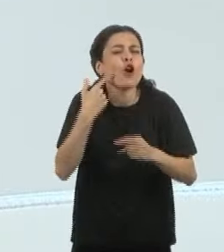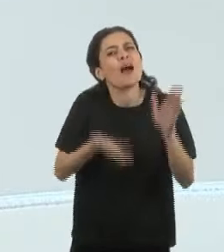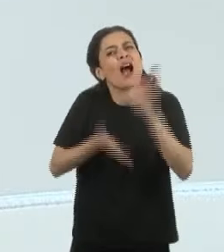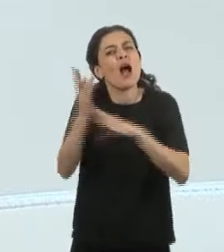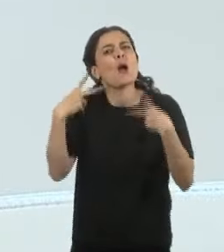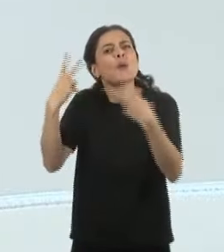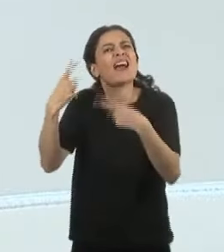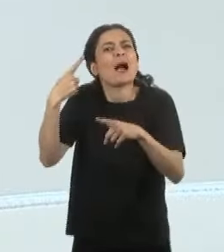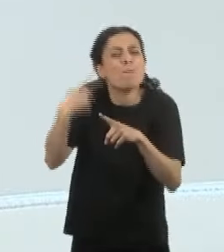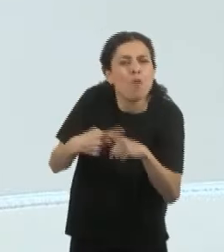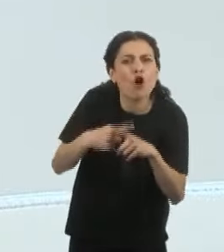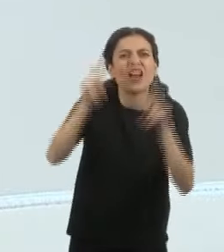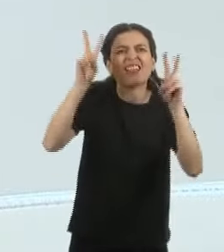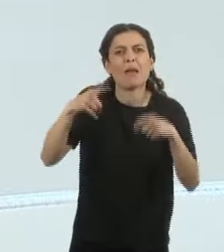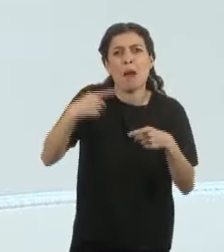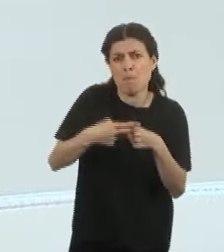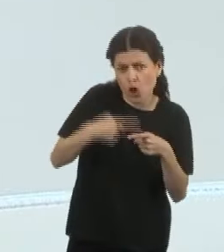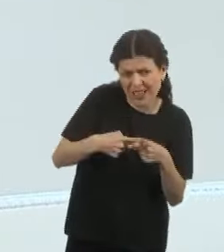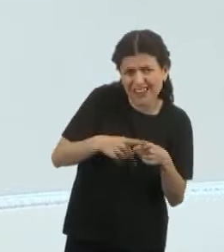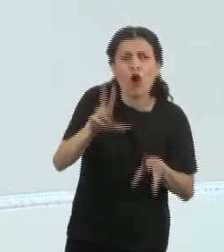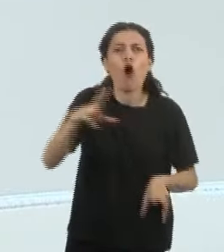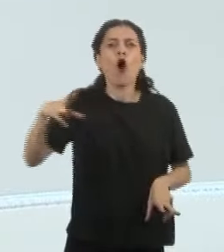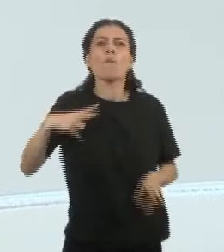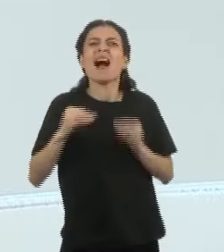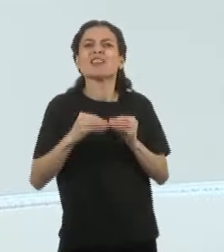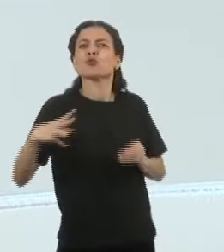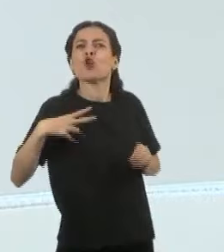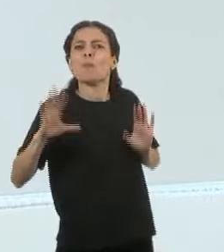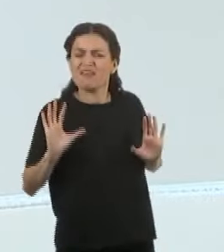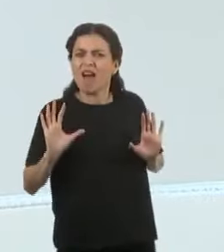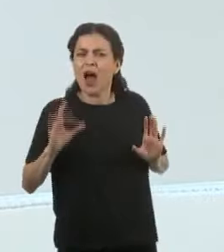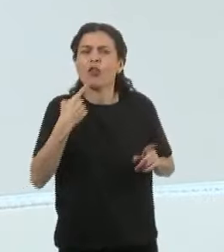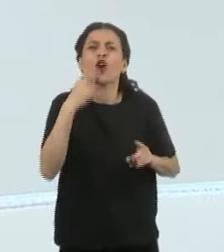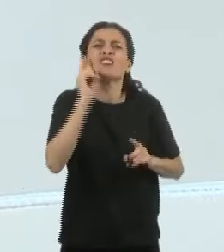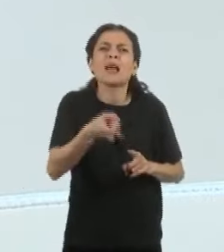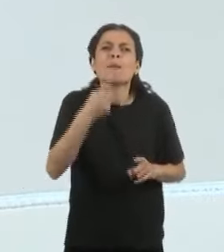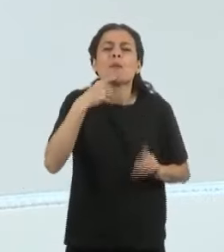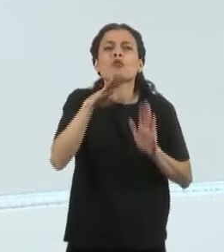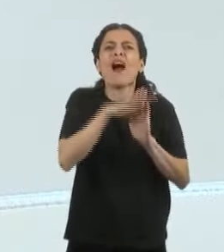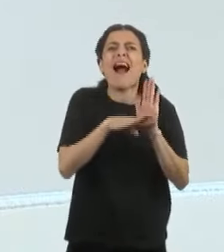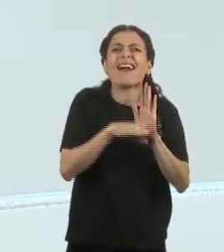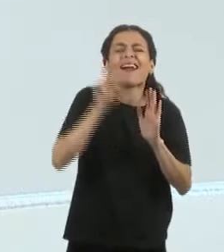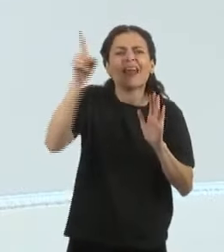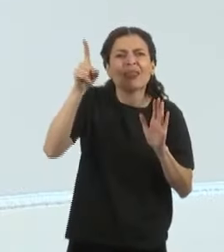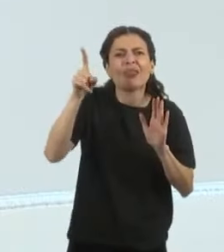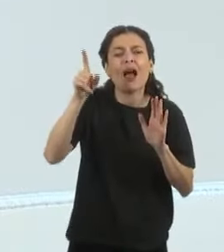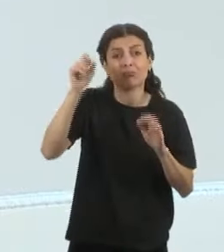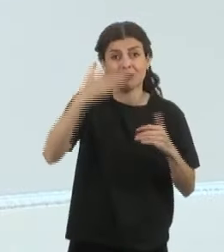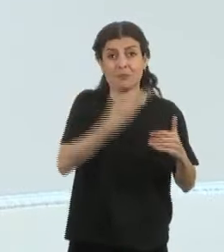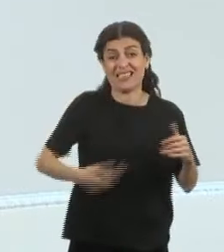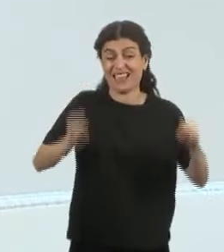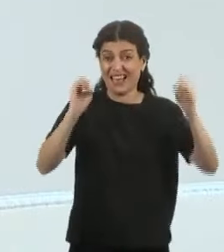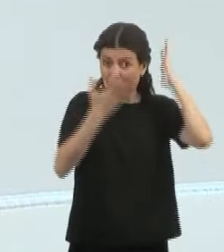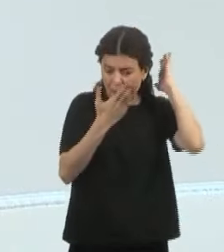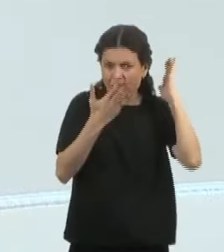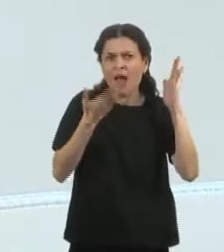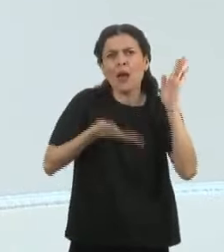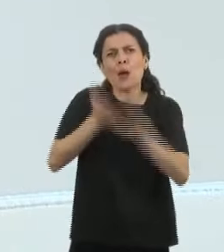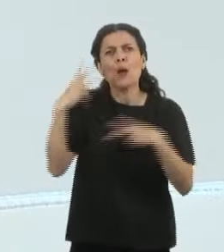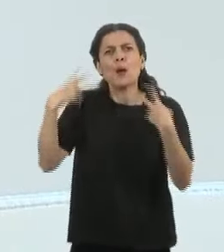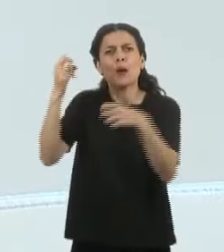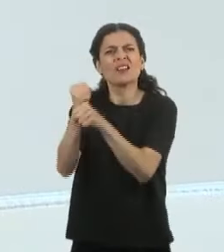y bueno por qué no hay en agenda reuniones bilaterales con el gobierno de España teniendo en cuenta la política